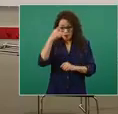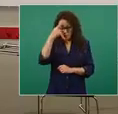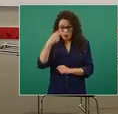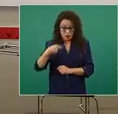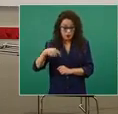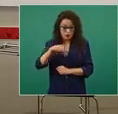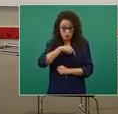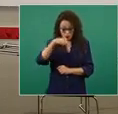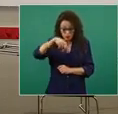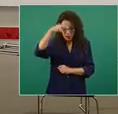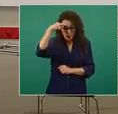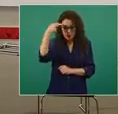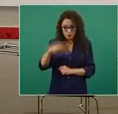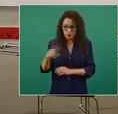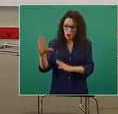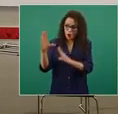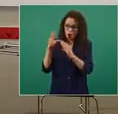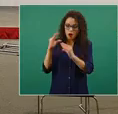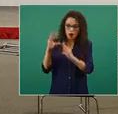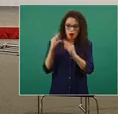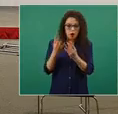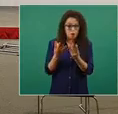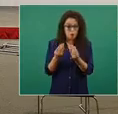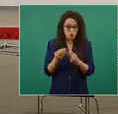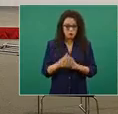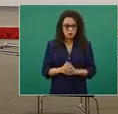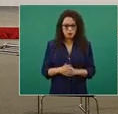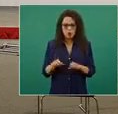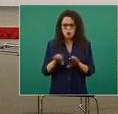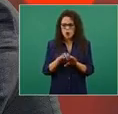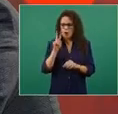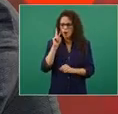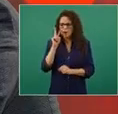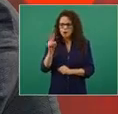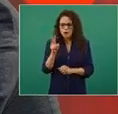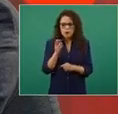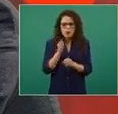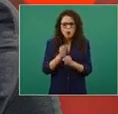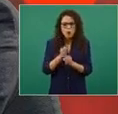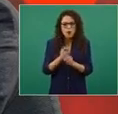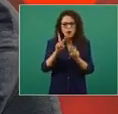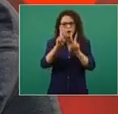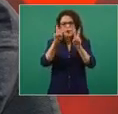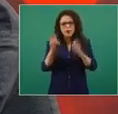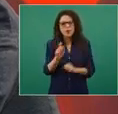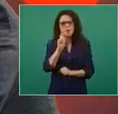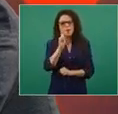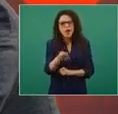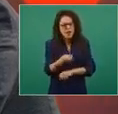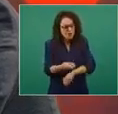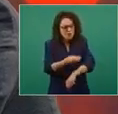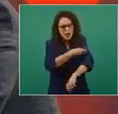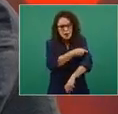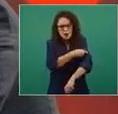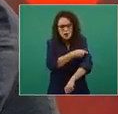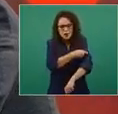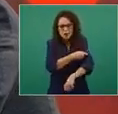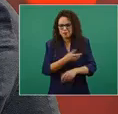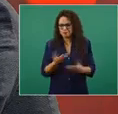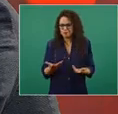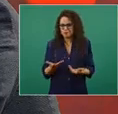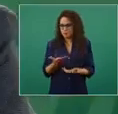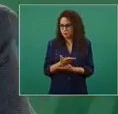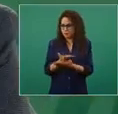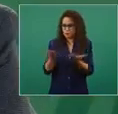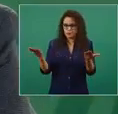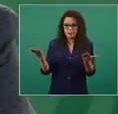de nosotros, cómo se ven en este clímax de la parte de la vacunación, en este acompañamiento que a muchos de ellos